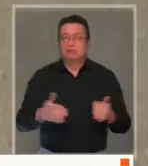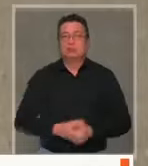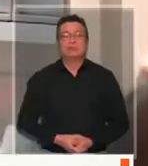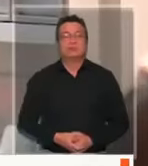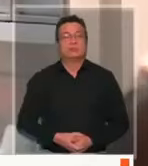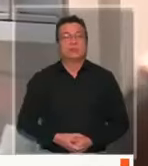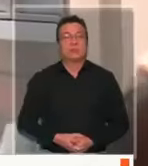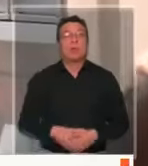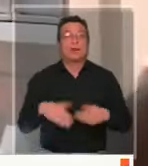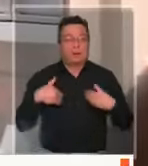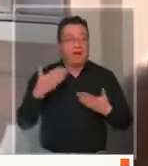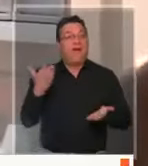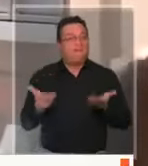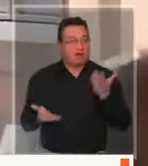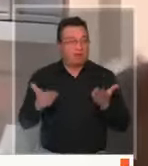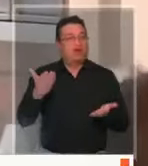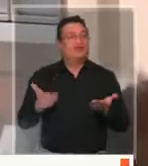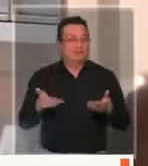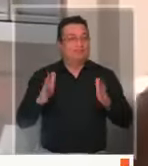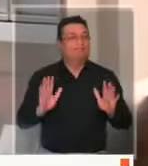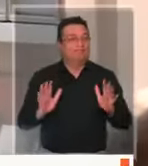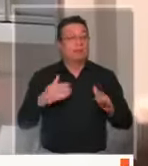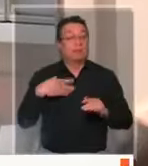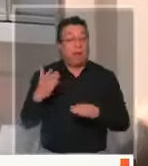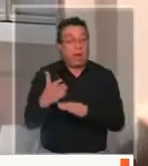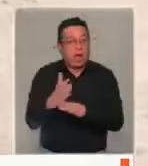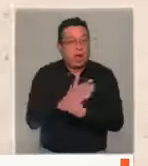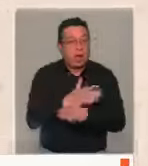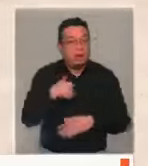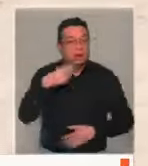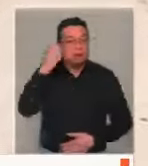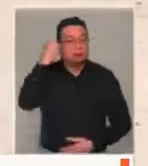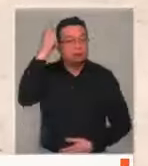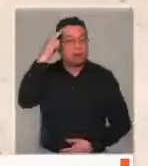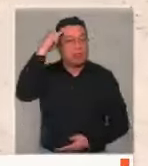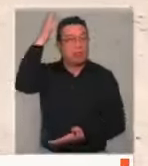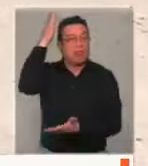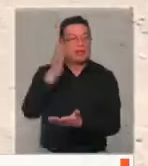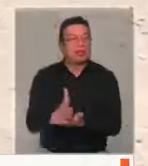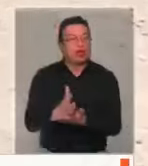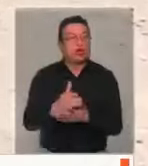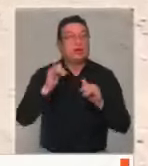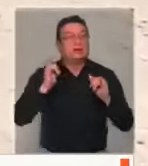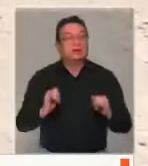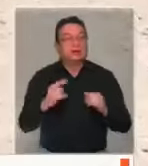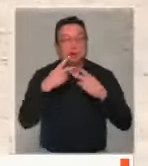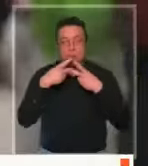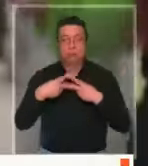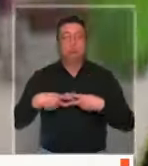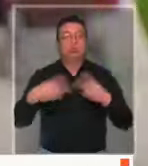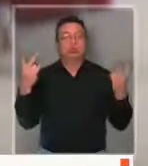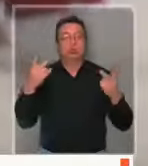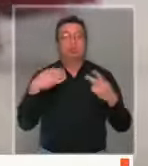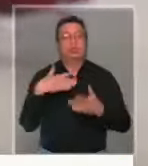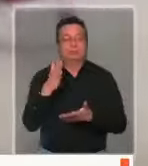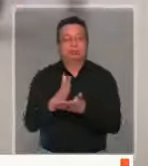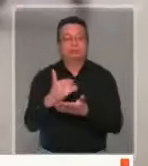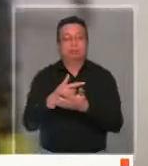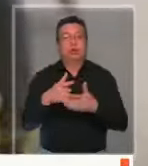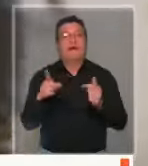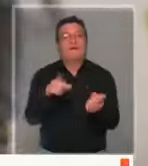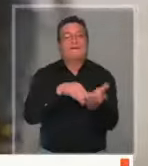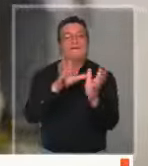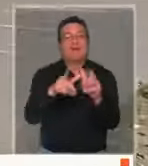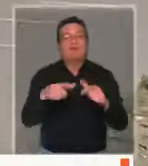En evaluación entonces, lo importante es que sea lo antes posible, que las autoridades tomen una decisión y esa decisión sea comunicada para la organización de las familias.